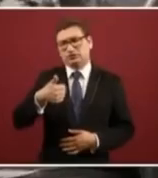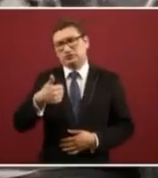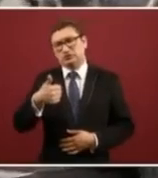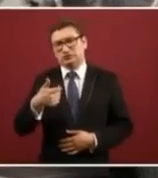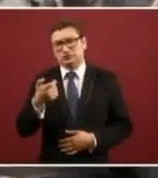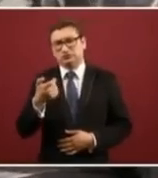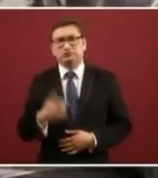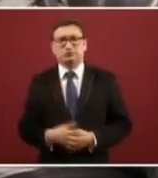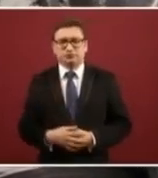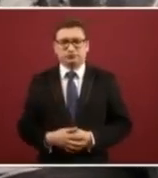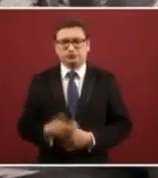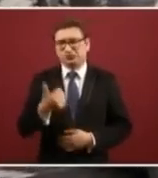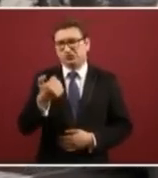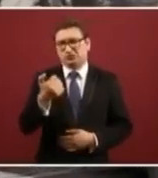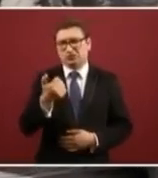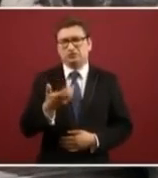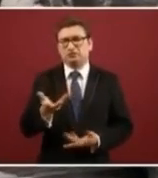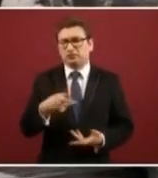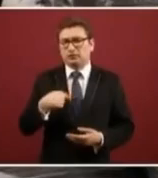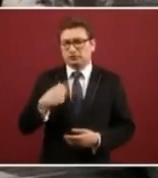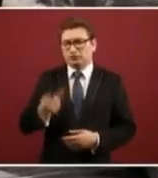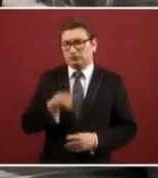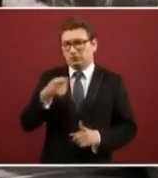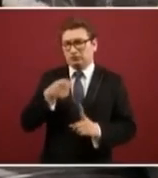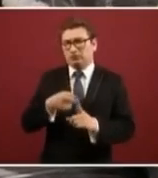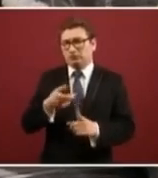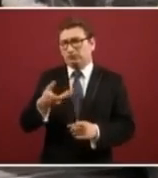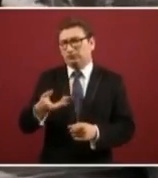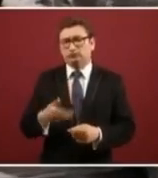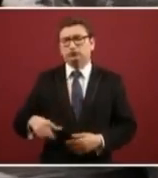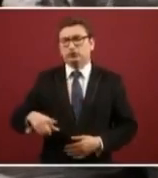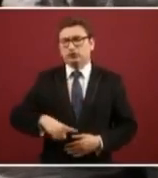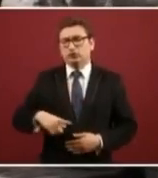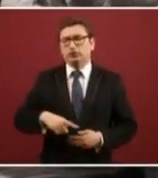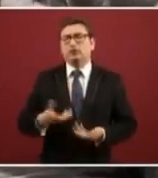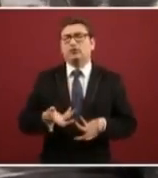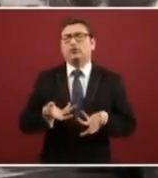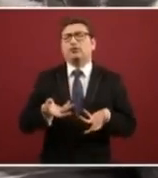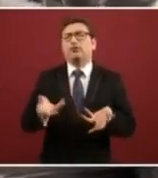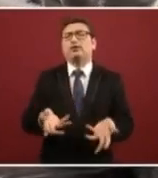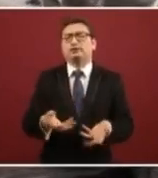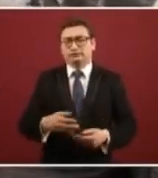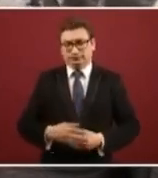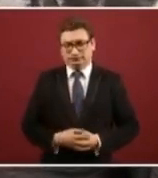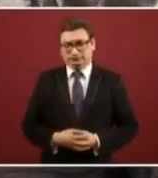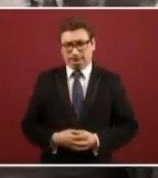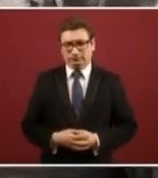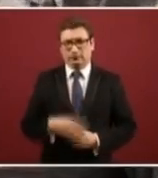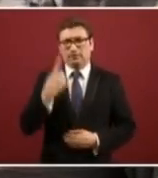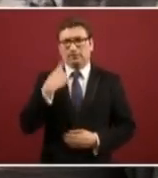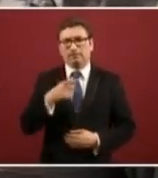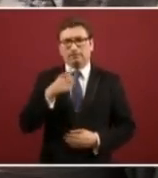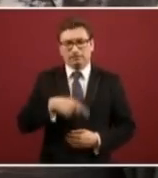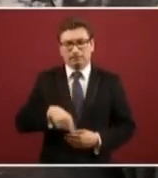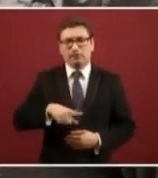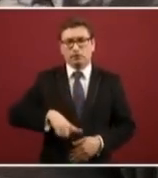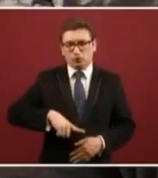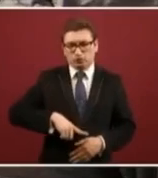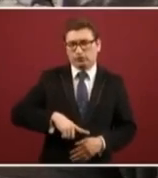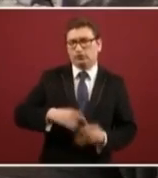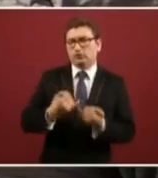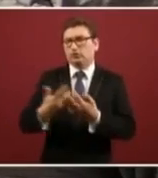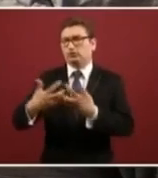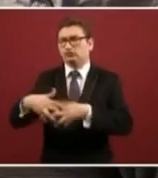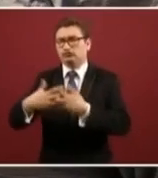pesos. La pregunta concreta, presidente, es: ¿qué gestiones está realizando el gobierno federal para sumar a los